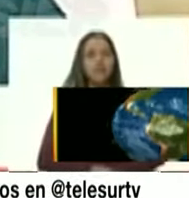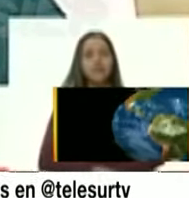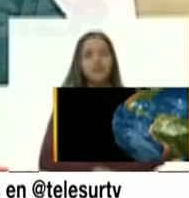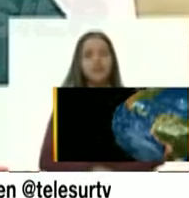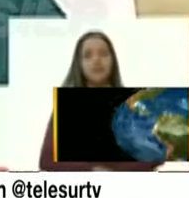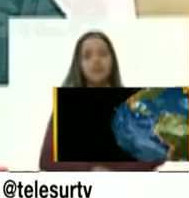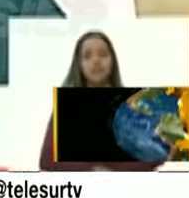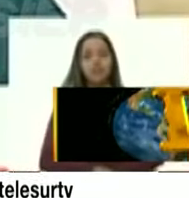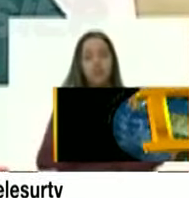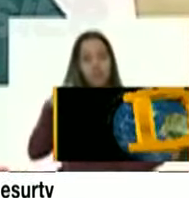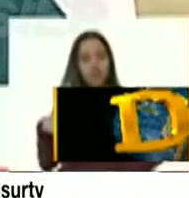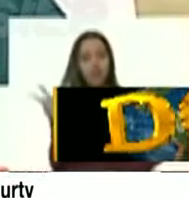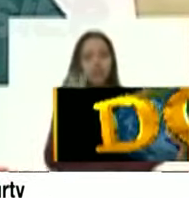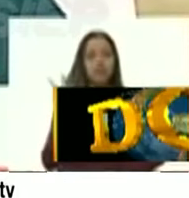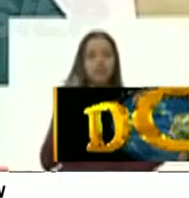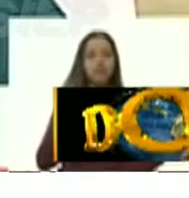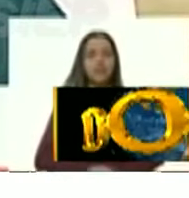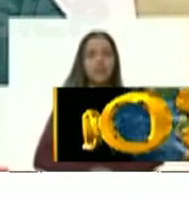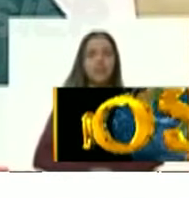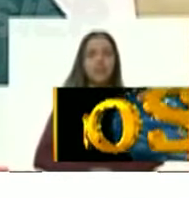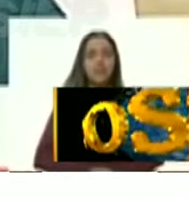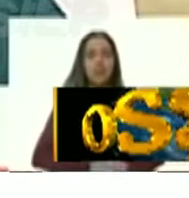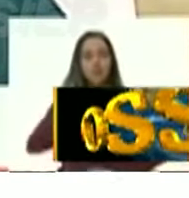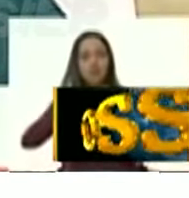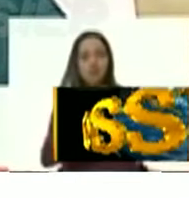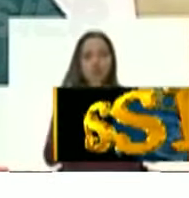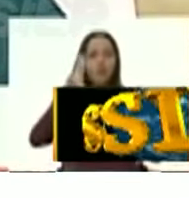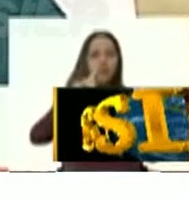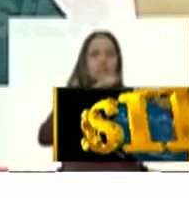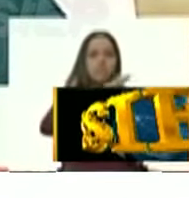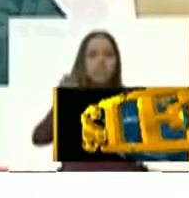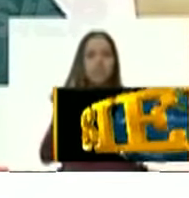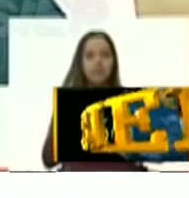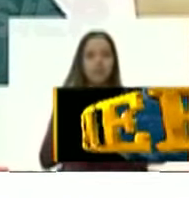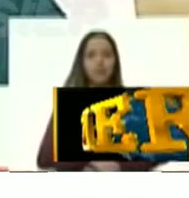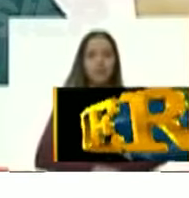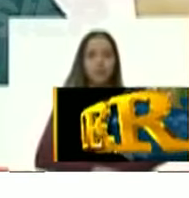Y desde Venezuela hacia toda América Latina y el Caribe.